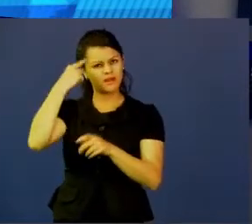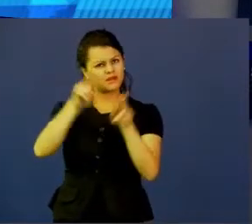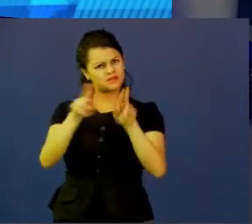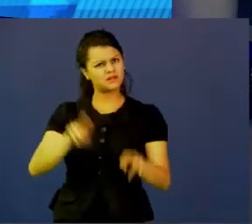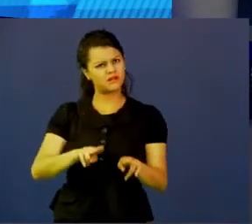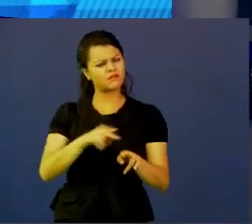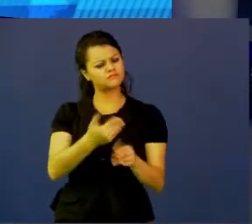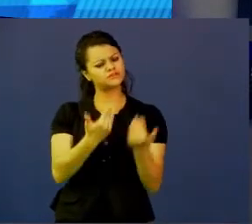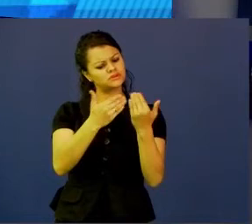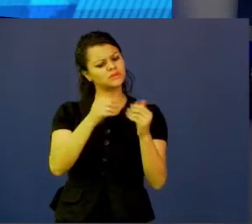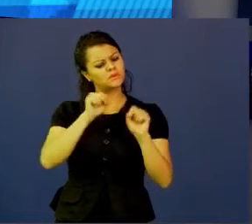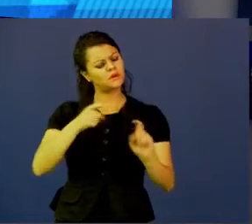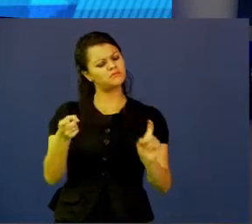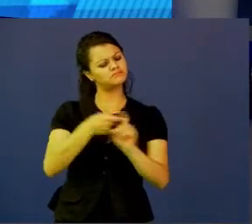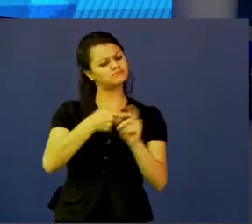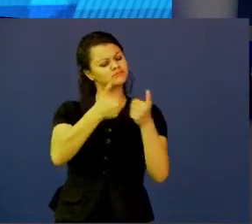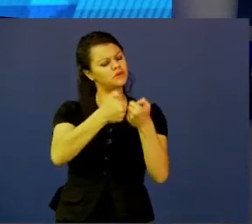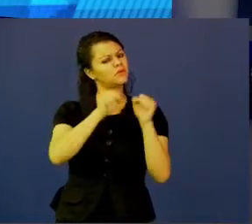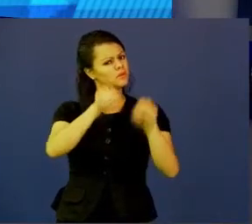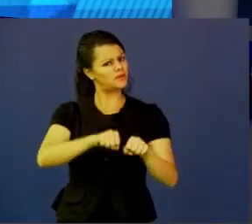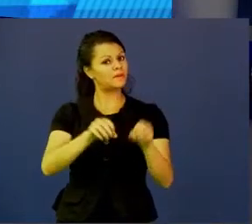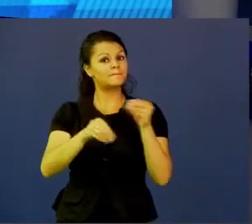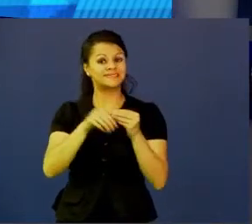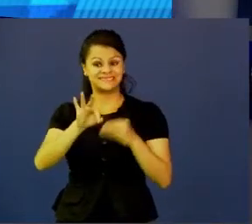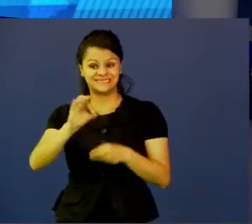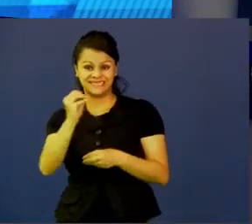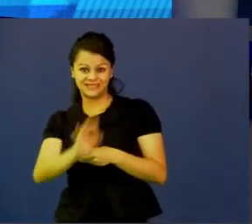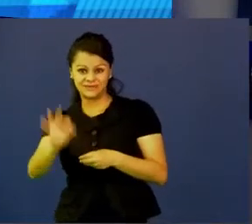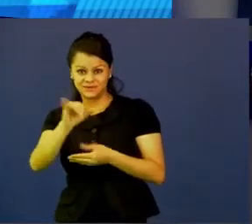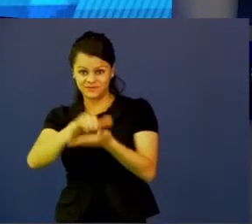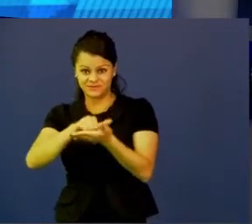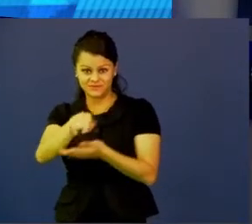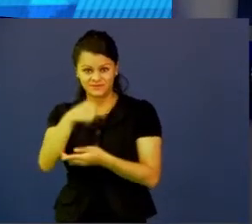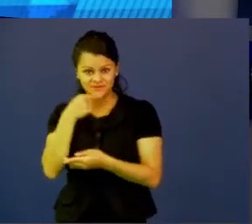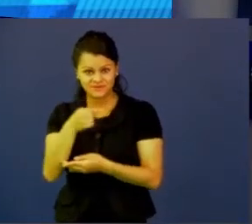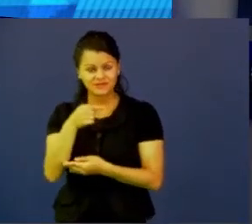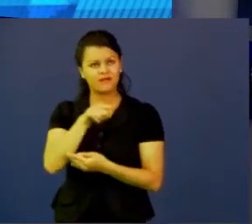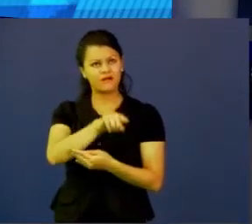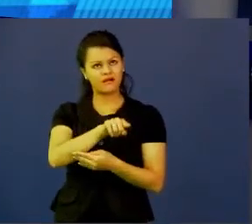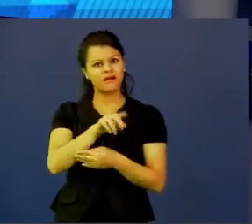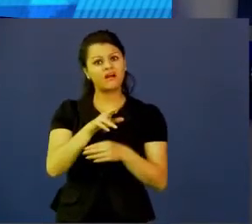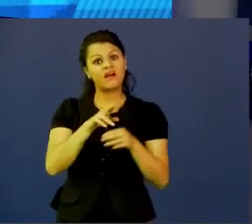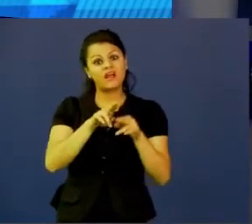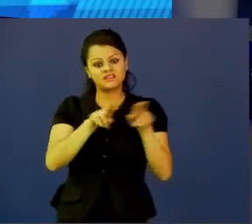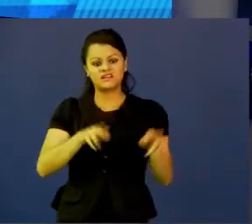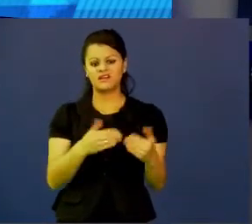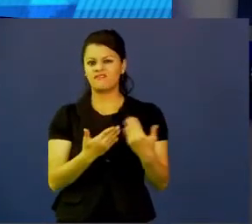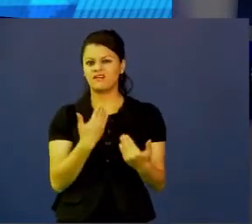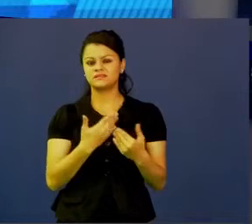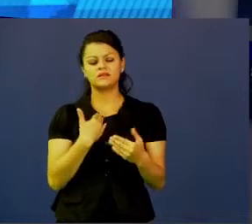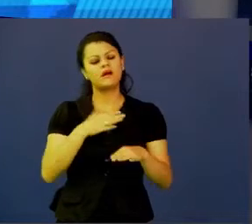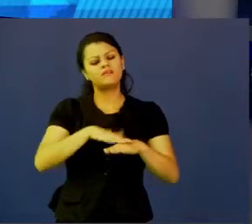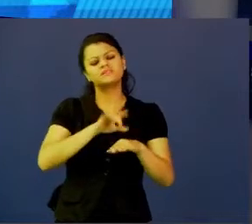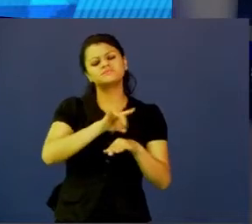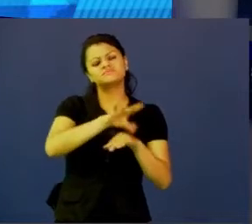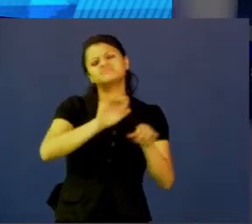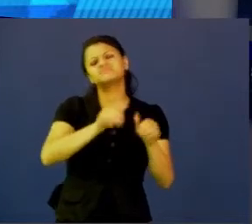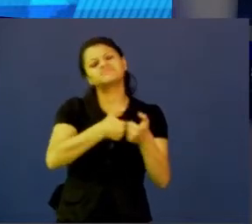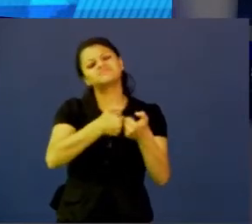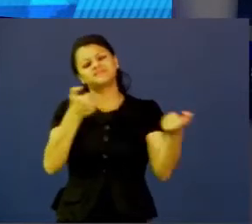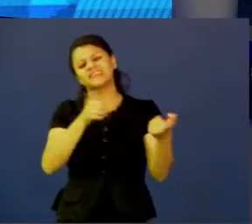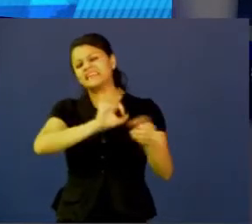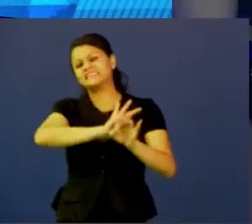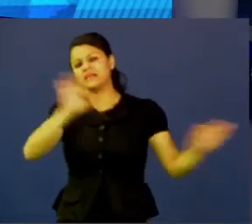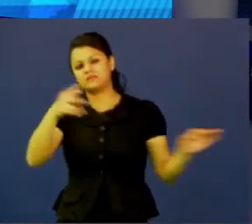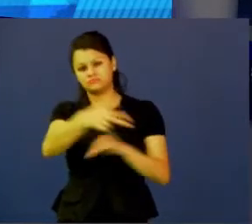y también ese mismo 30% dice que Internet es un medio adecuado para terminar con sus parejas. Pero aquí